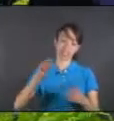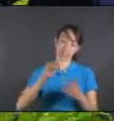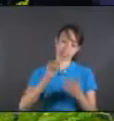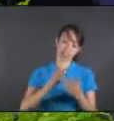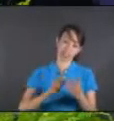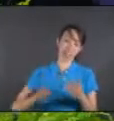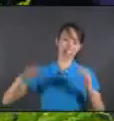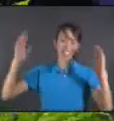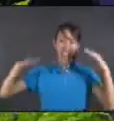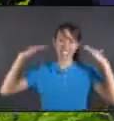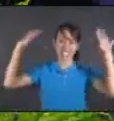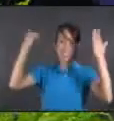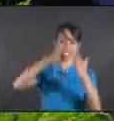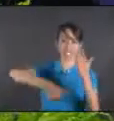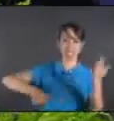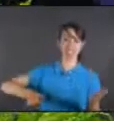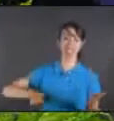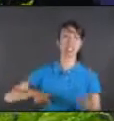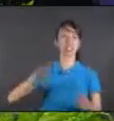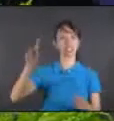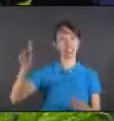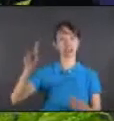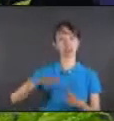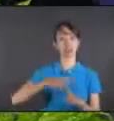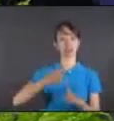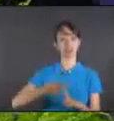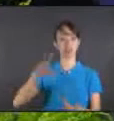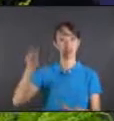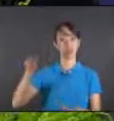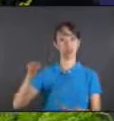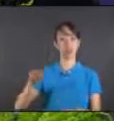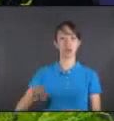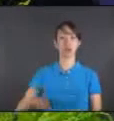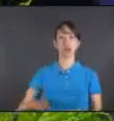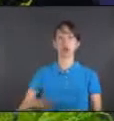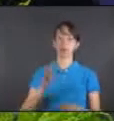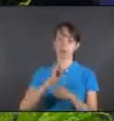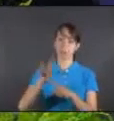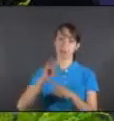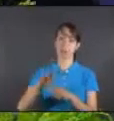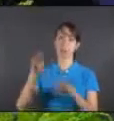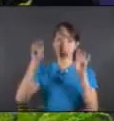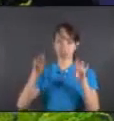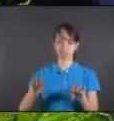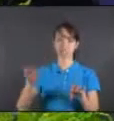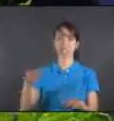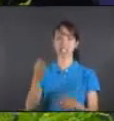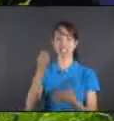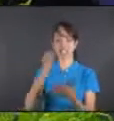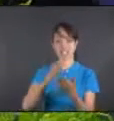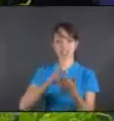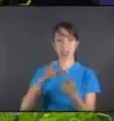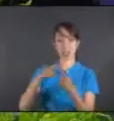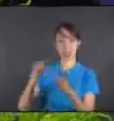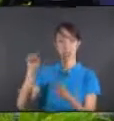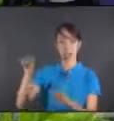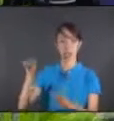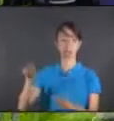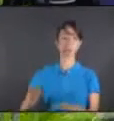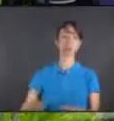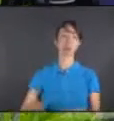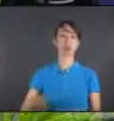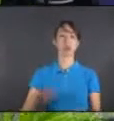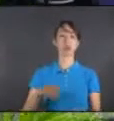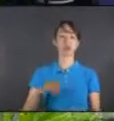es que Pablo, incluso Pablo decía, mirad con cuán grandes letras os escribo, porque de veras él